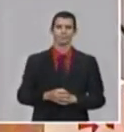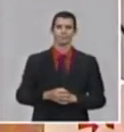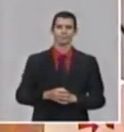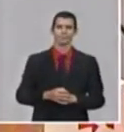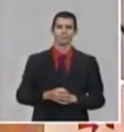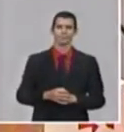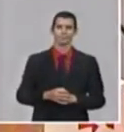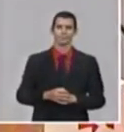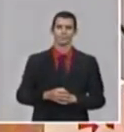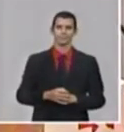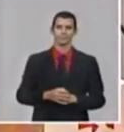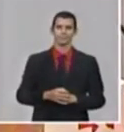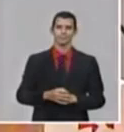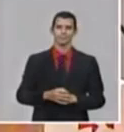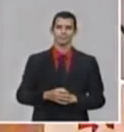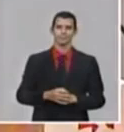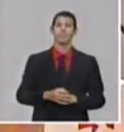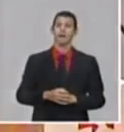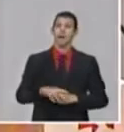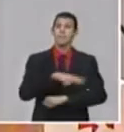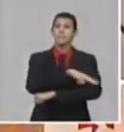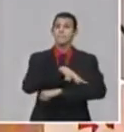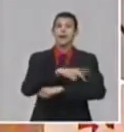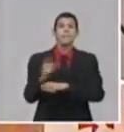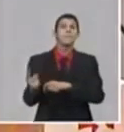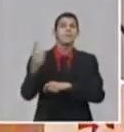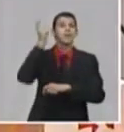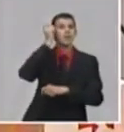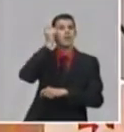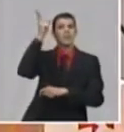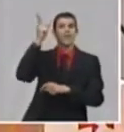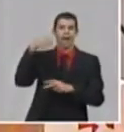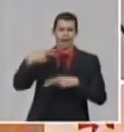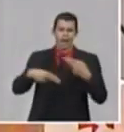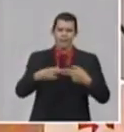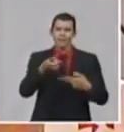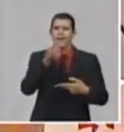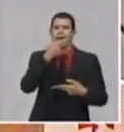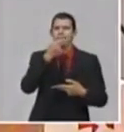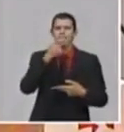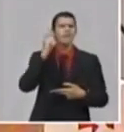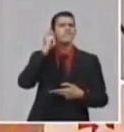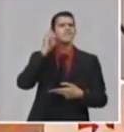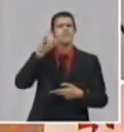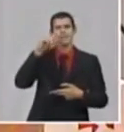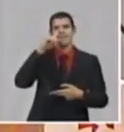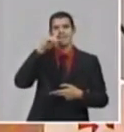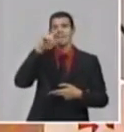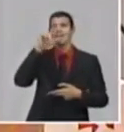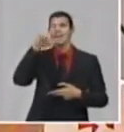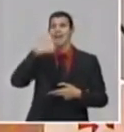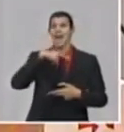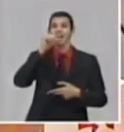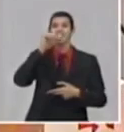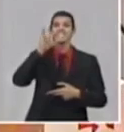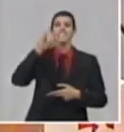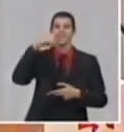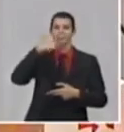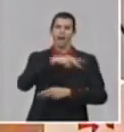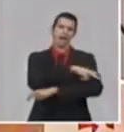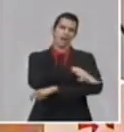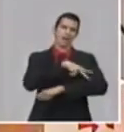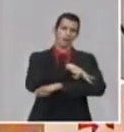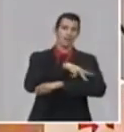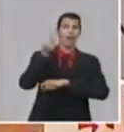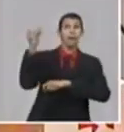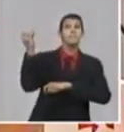esto. Y con posterioridad se desarrolló el interferón recombinante, el alfa-2B, que ha pasado también por